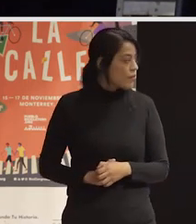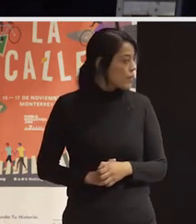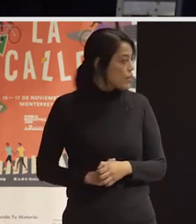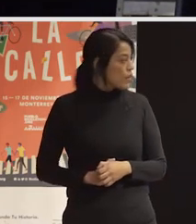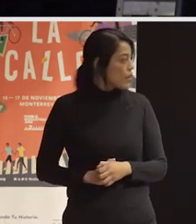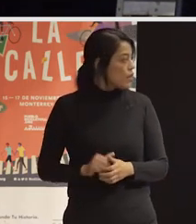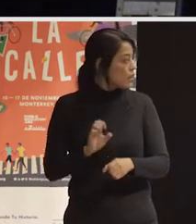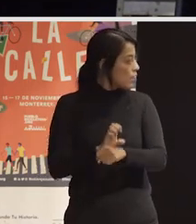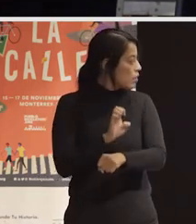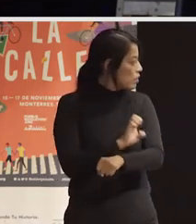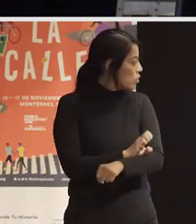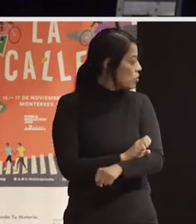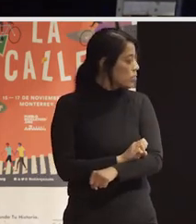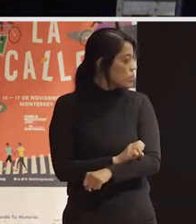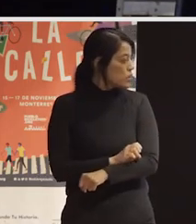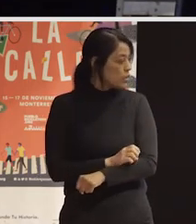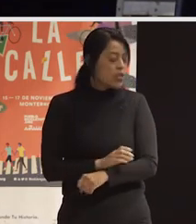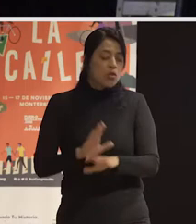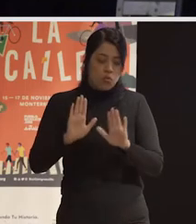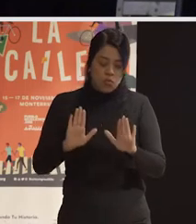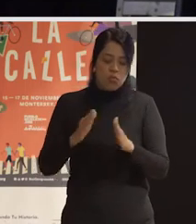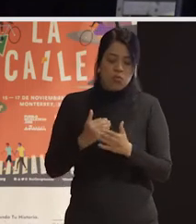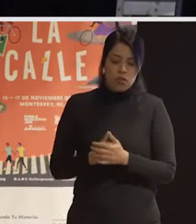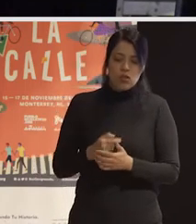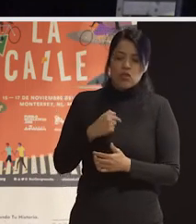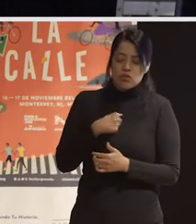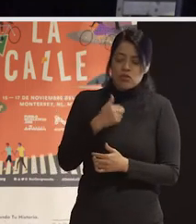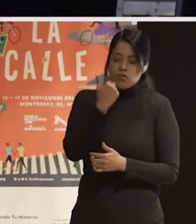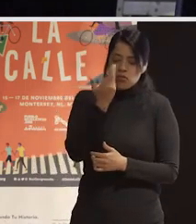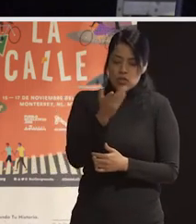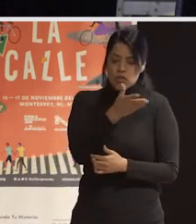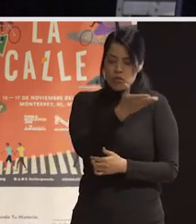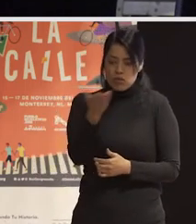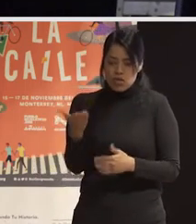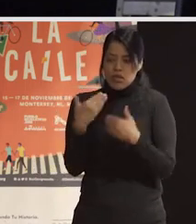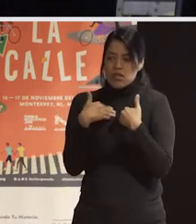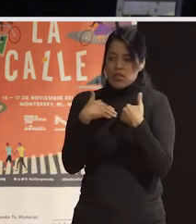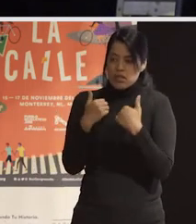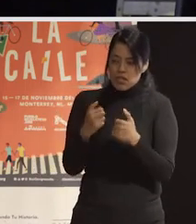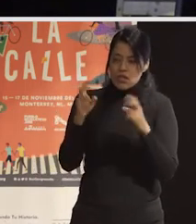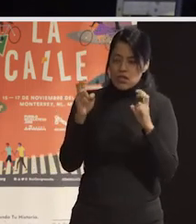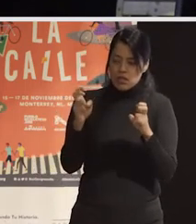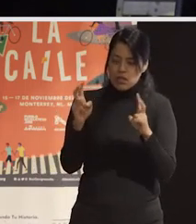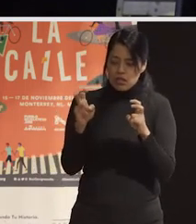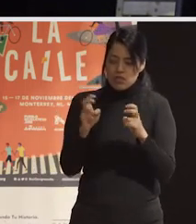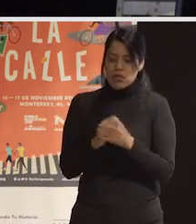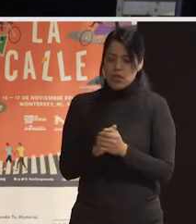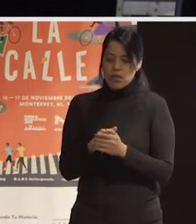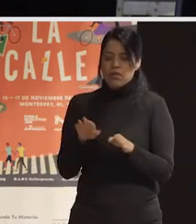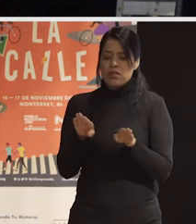entonces puede tomar pausa pero lo que quisiéramos es que reflexionen en estos temas y cómo